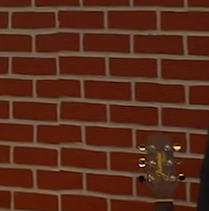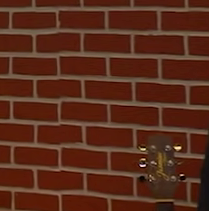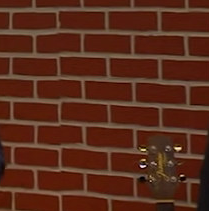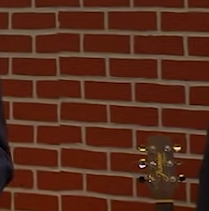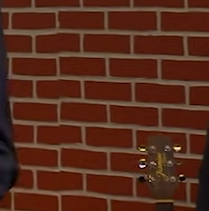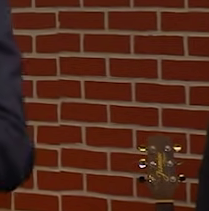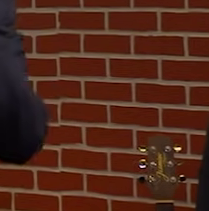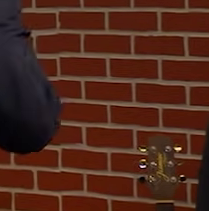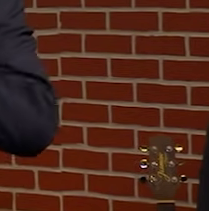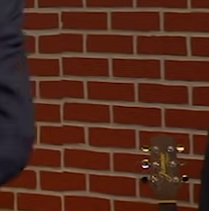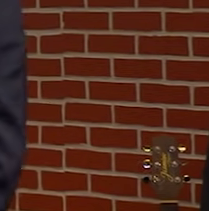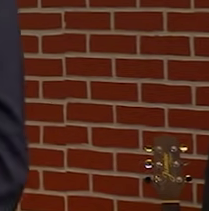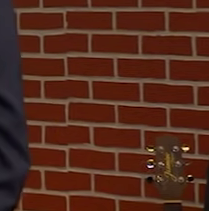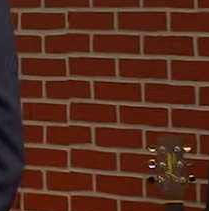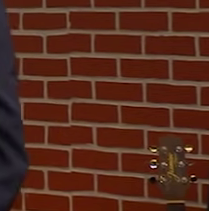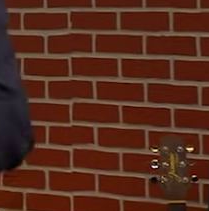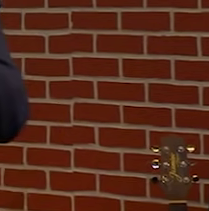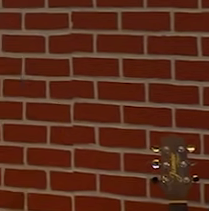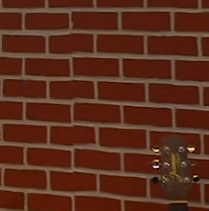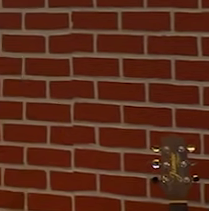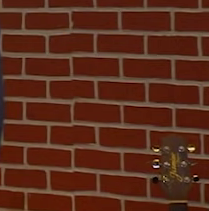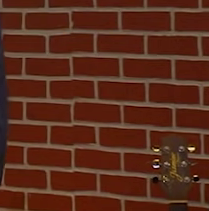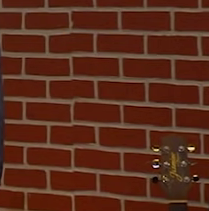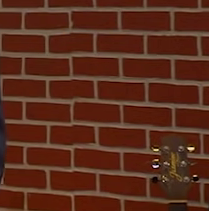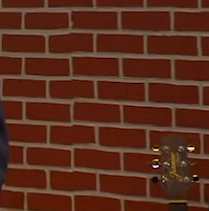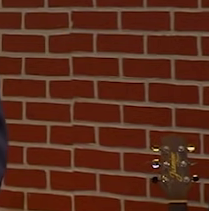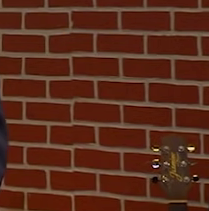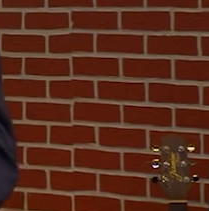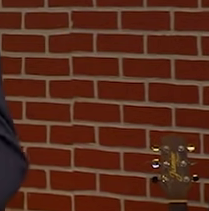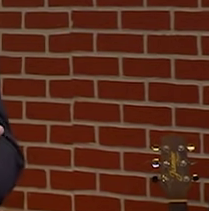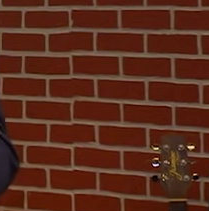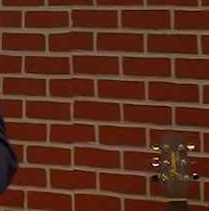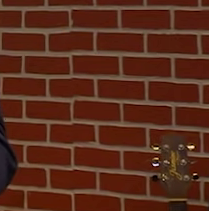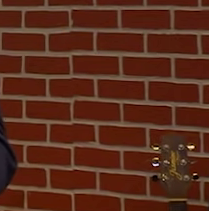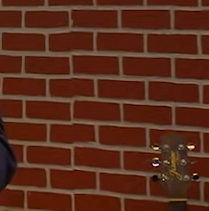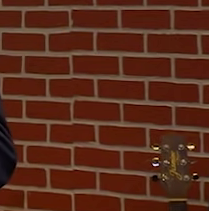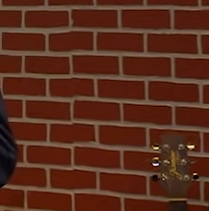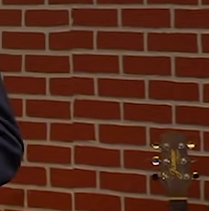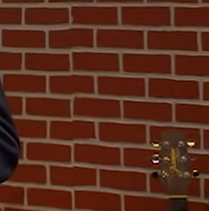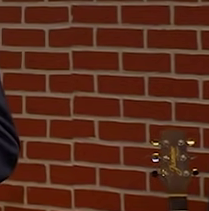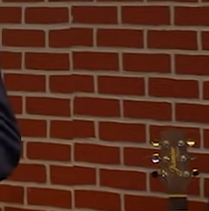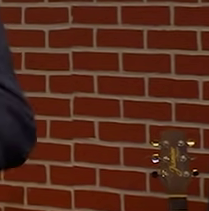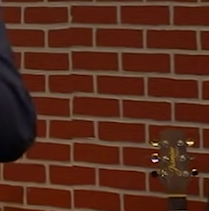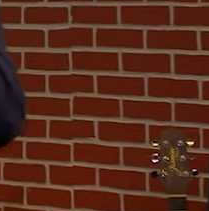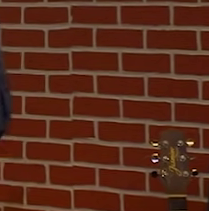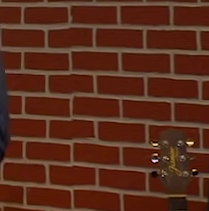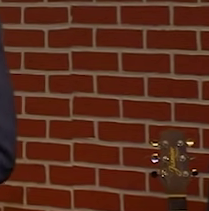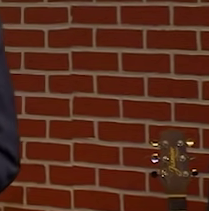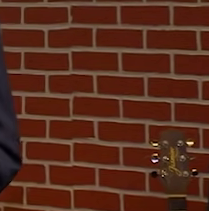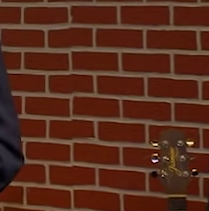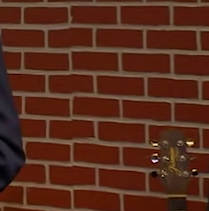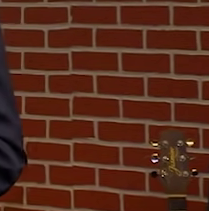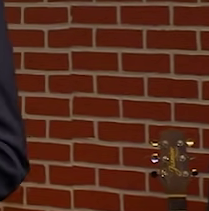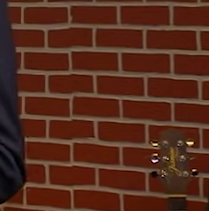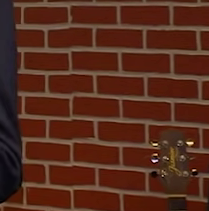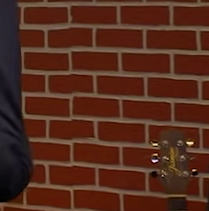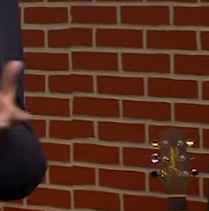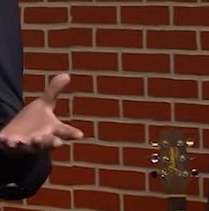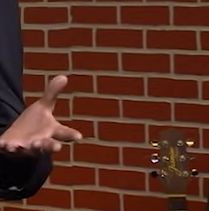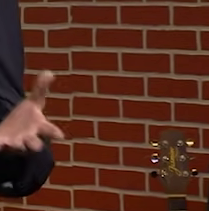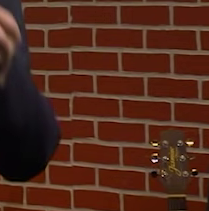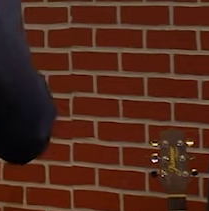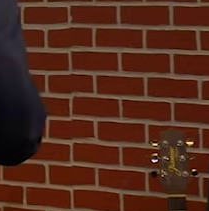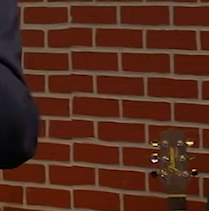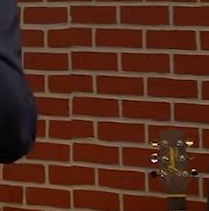Bienvenidos al sexto programa de Ritmo. ¿Vieron qué baile tan lindo? Ya lo conocen, seguro. Se llama vals y es el que